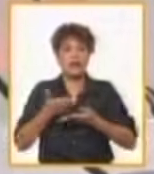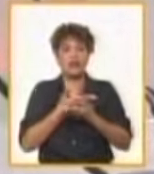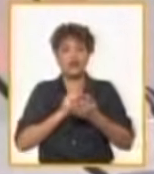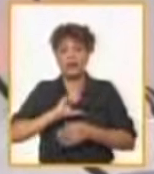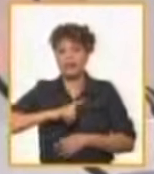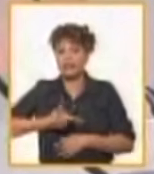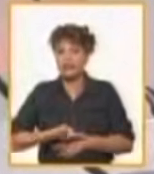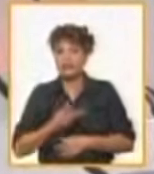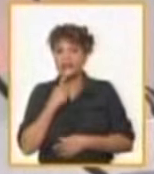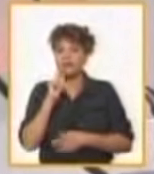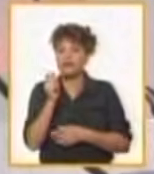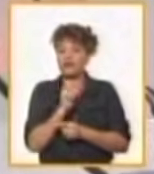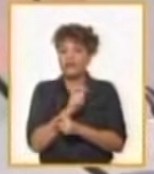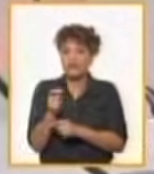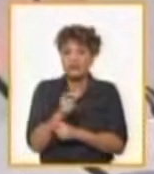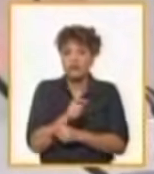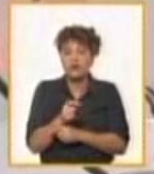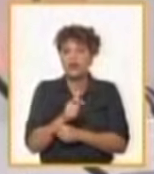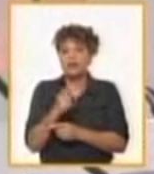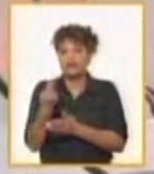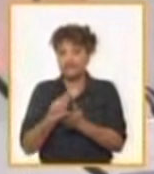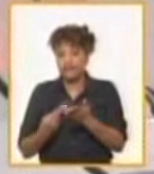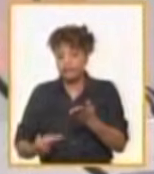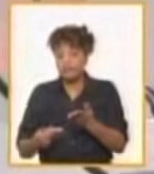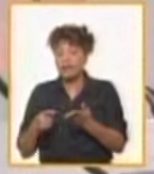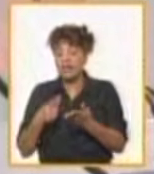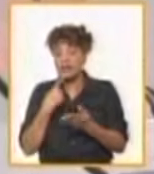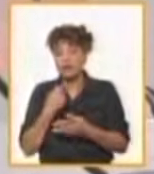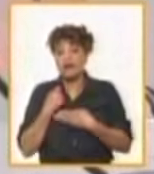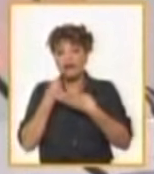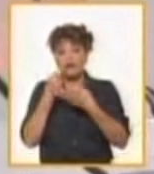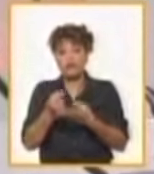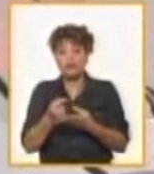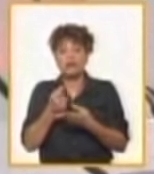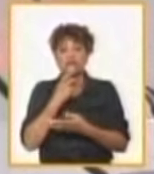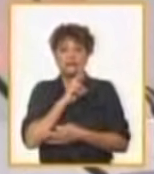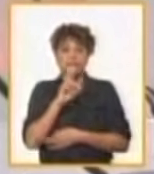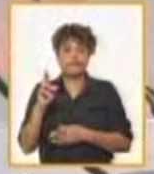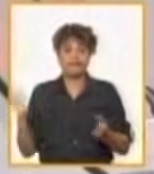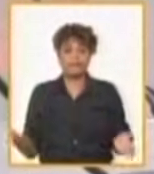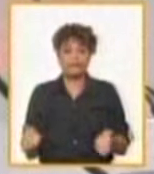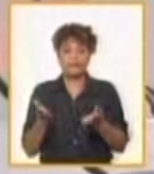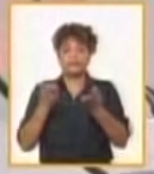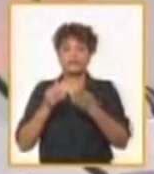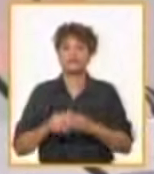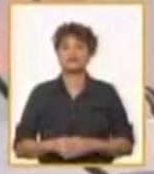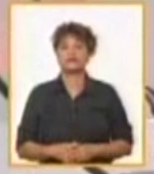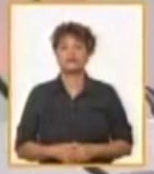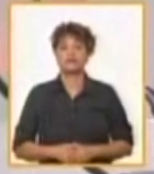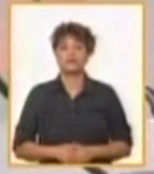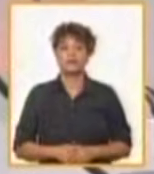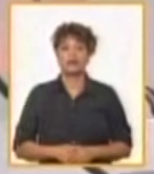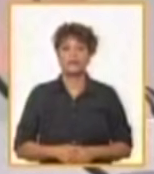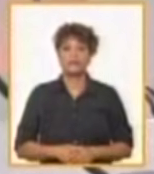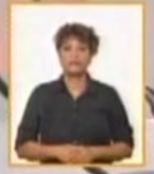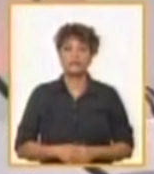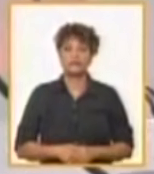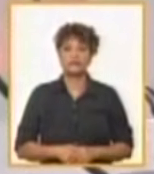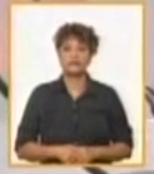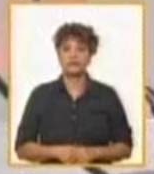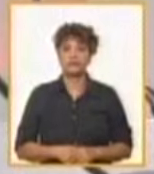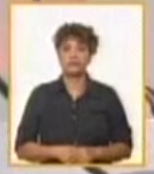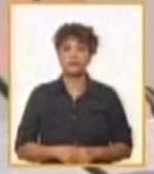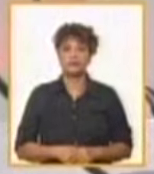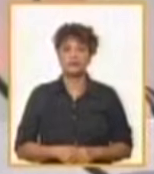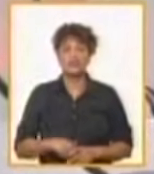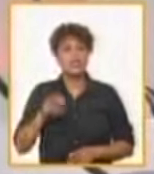el gobierno revolucionario. Es la revolución la que ha permitido y Barnett lo decía ahora y recuerdo un episodio